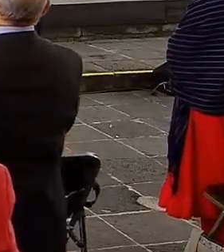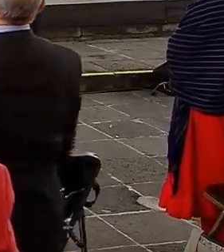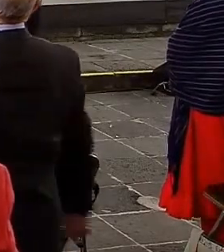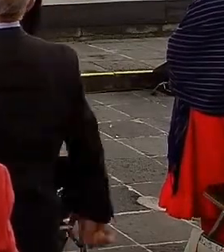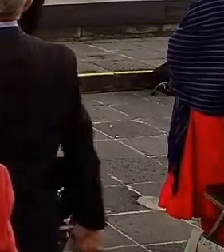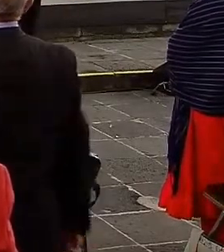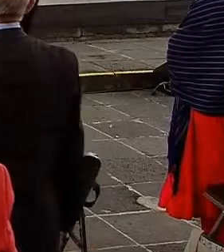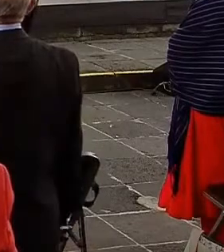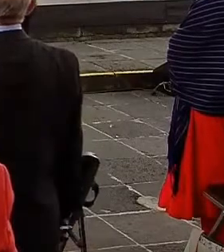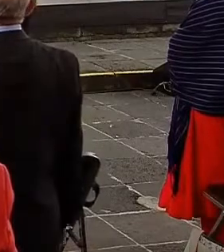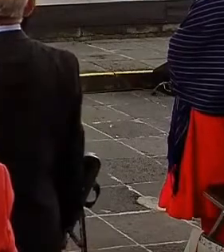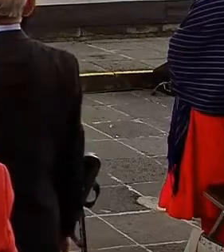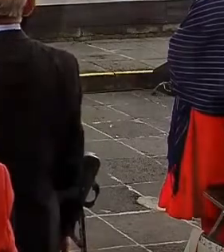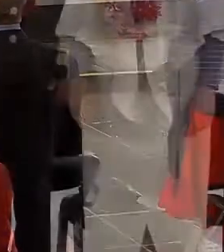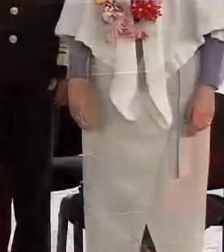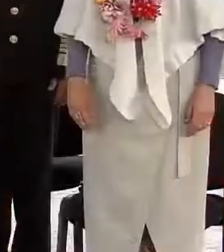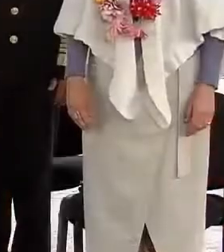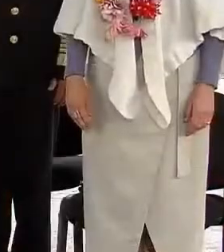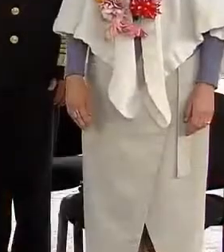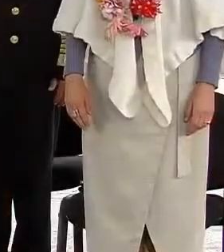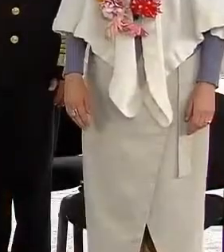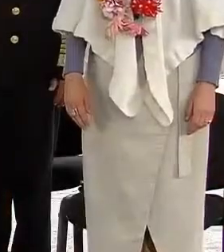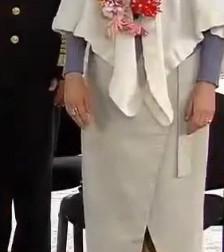comandante supremo de las Fuerzas Armadas.